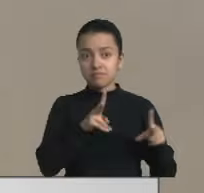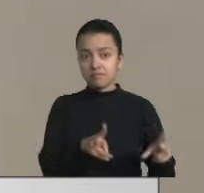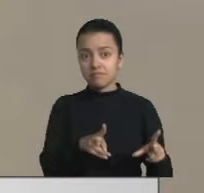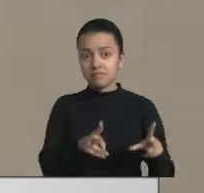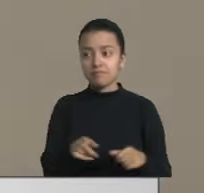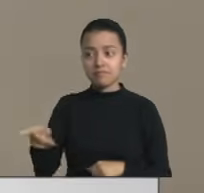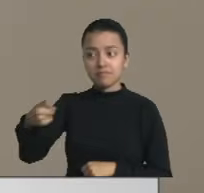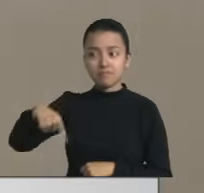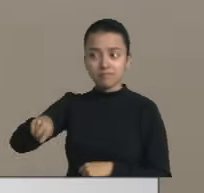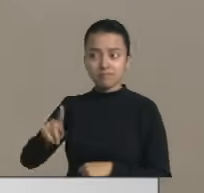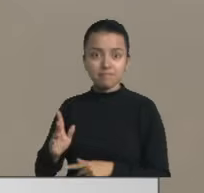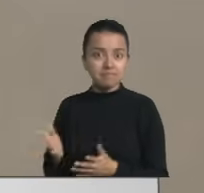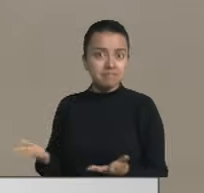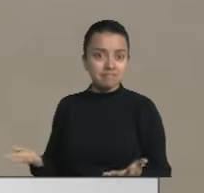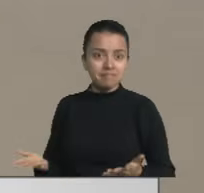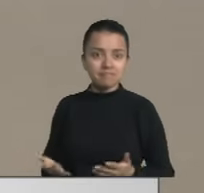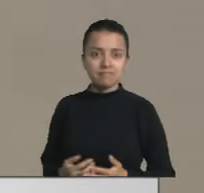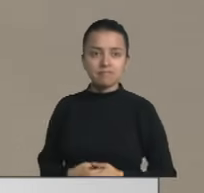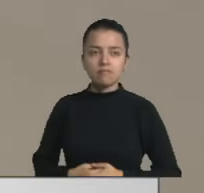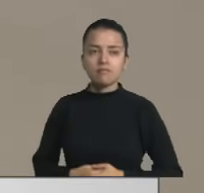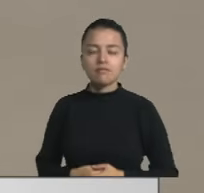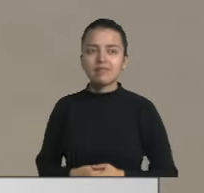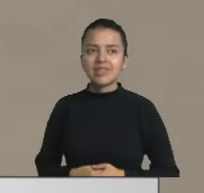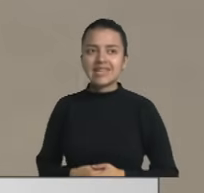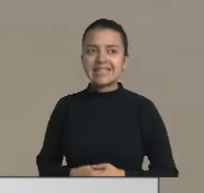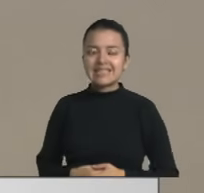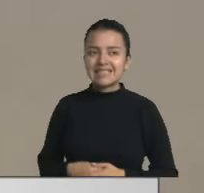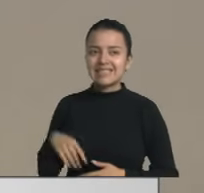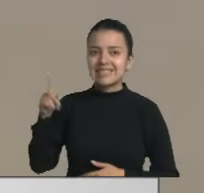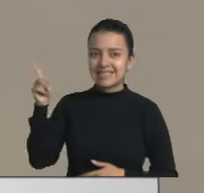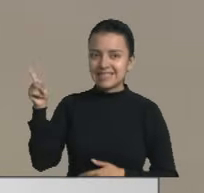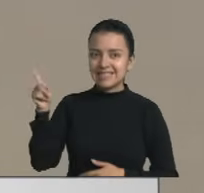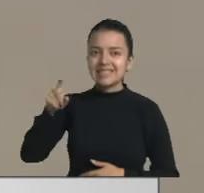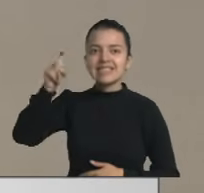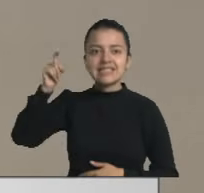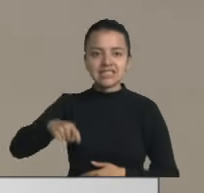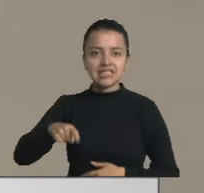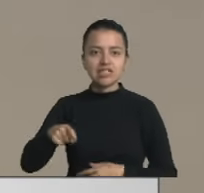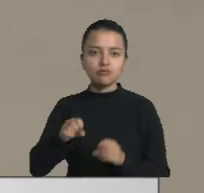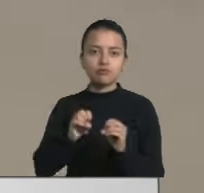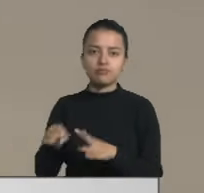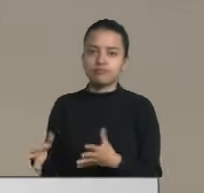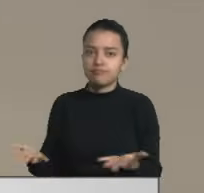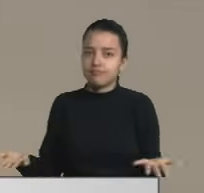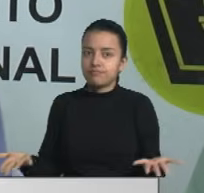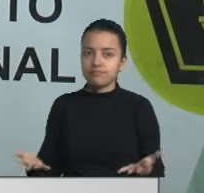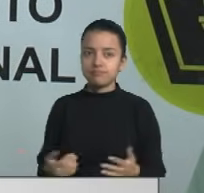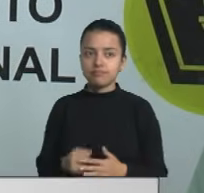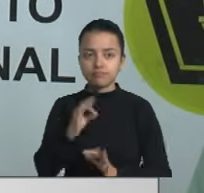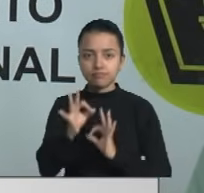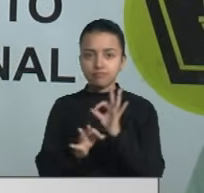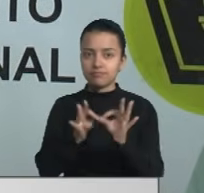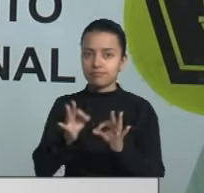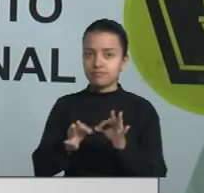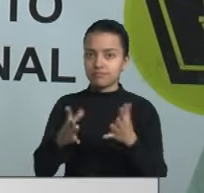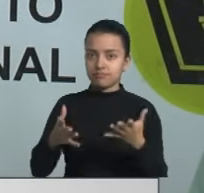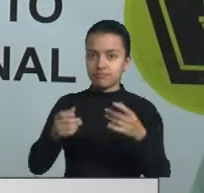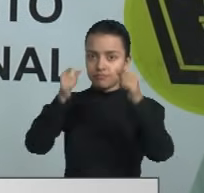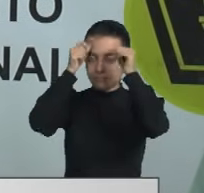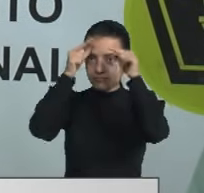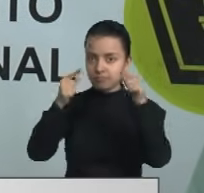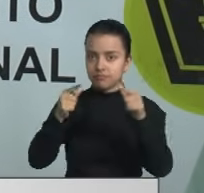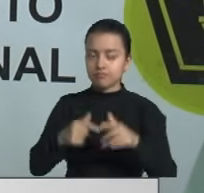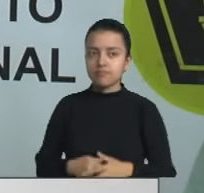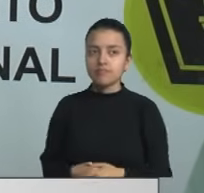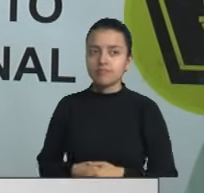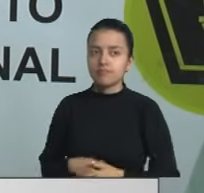corporación. El gobernador de Santander también insistió en que el político debe apartarse de su cargo por la integridad de la institución. Le pedimos al diputado que se aparte